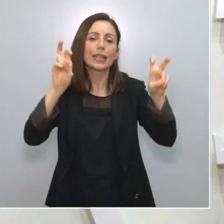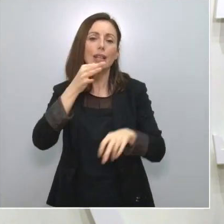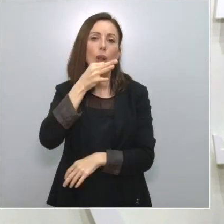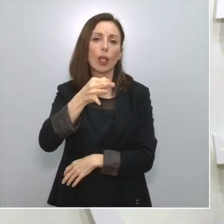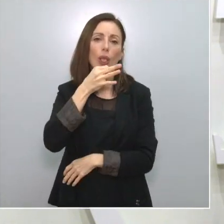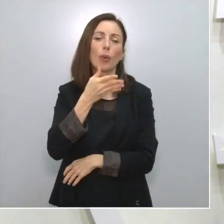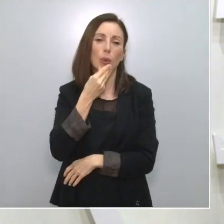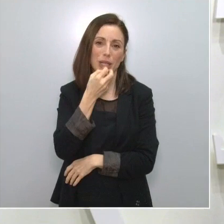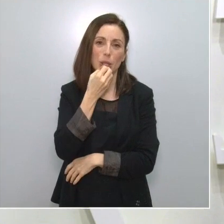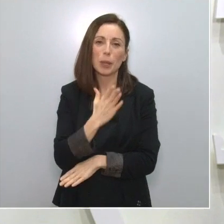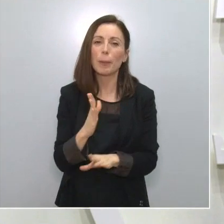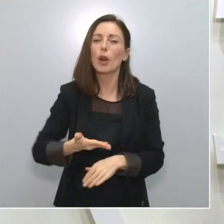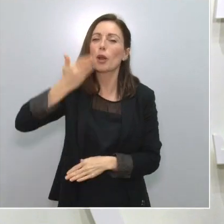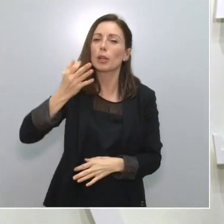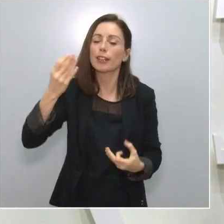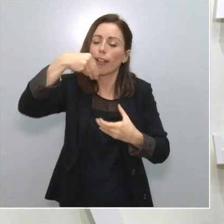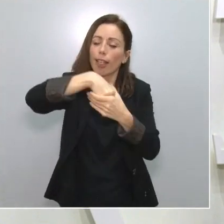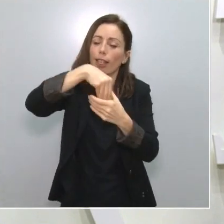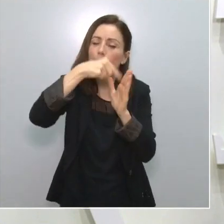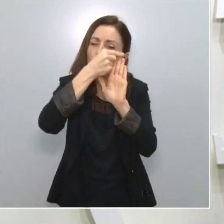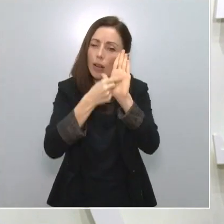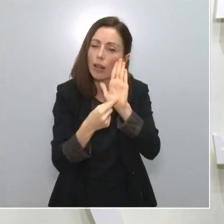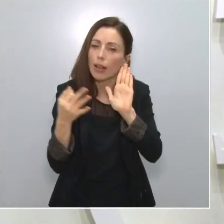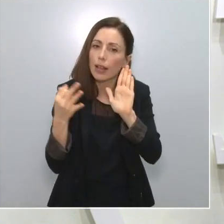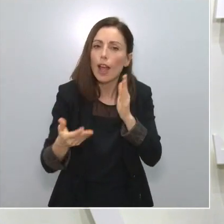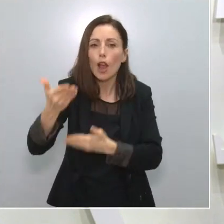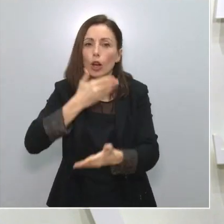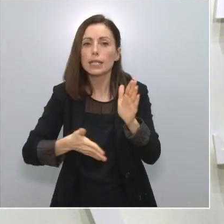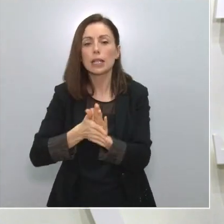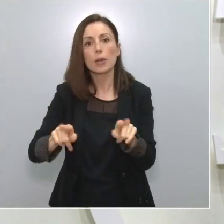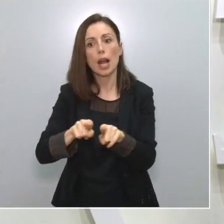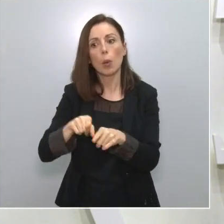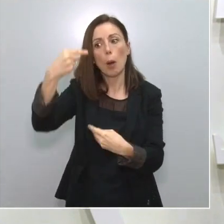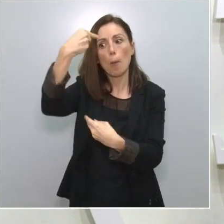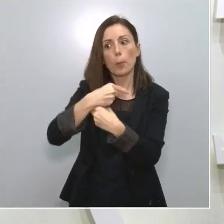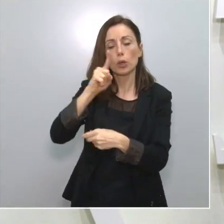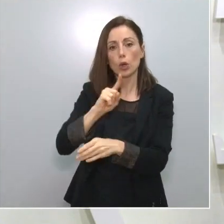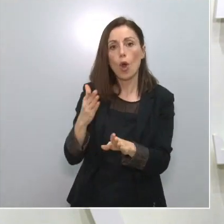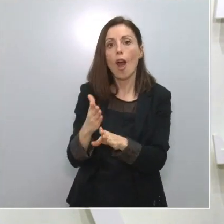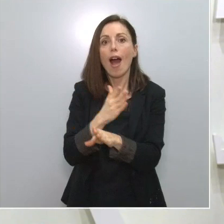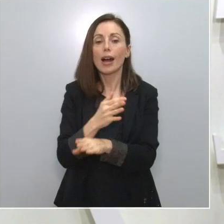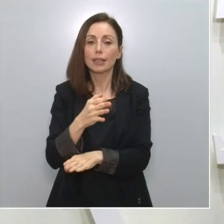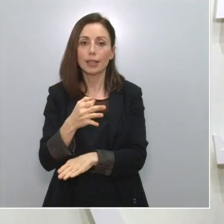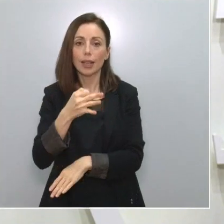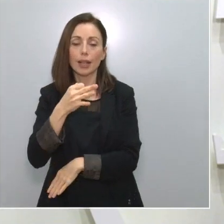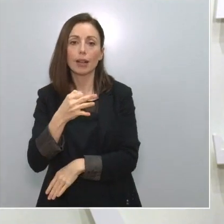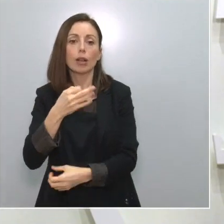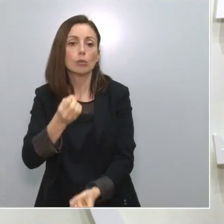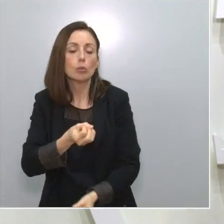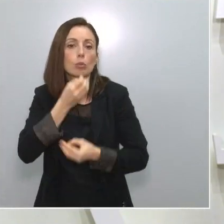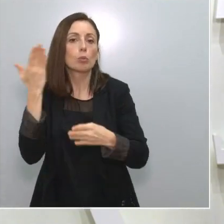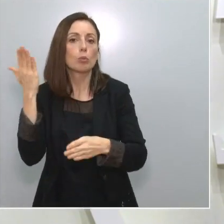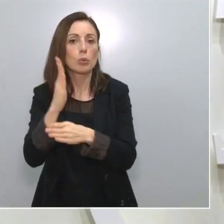el contenido. Colaborar no es imponer, y antes de comunicar las cosas, habría que trabajarlas.